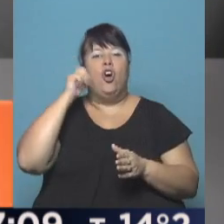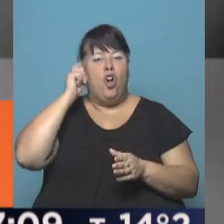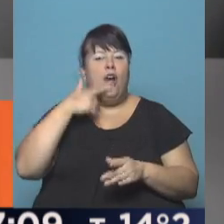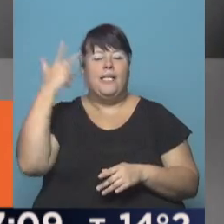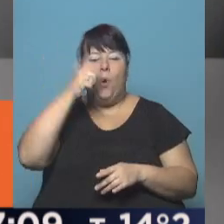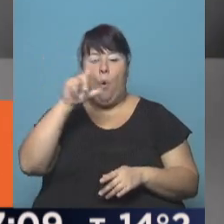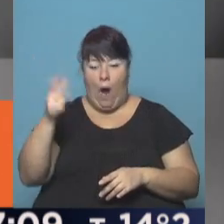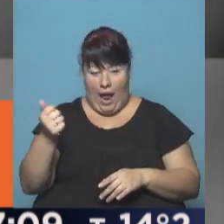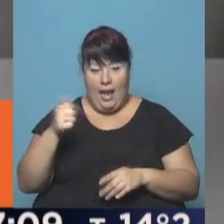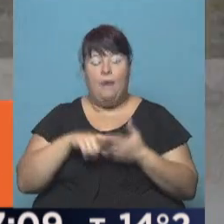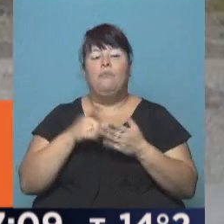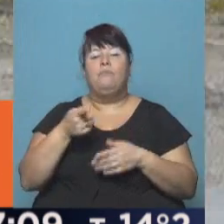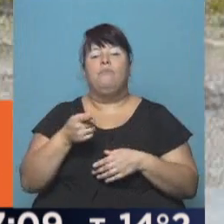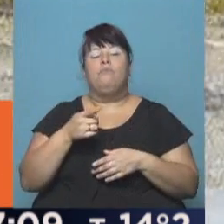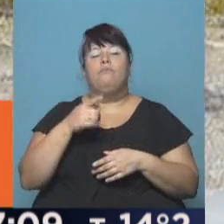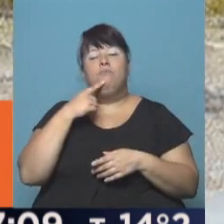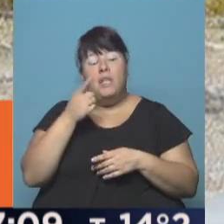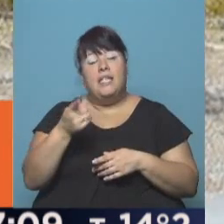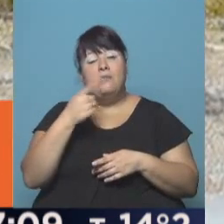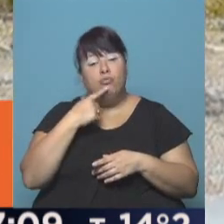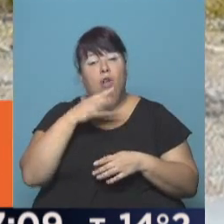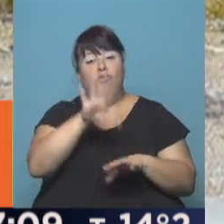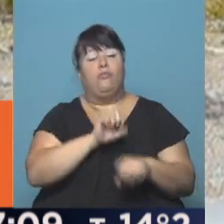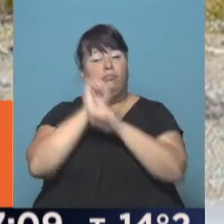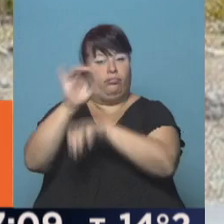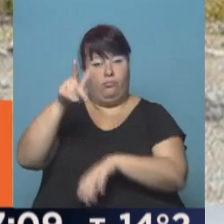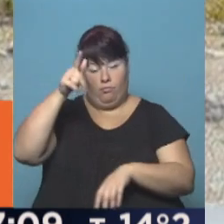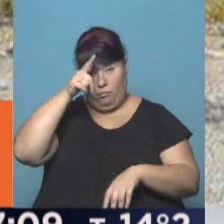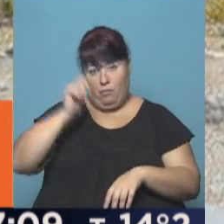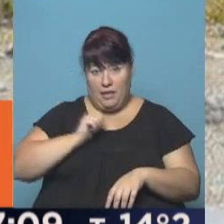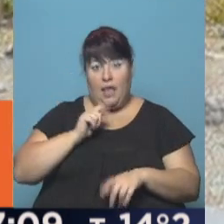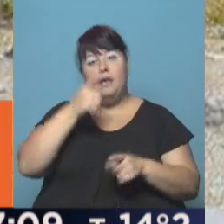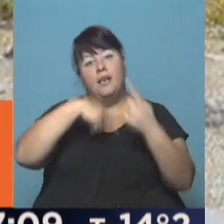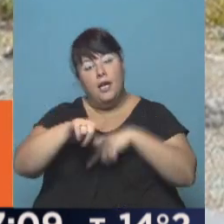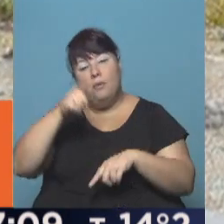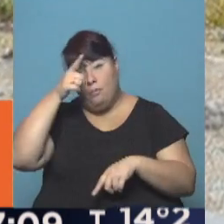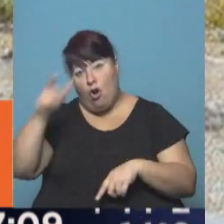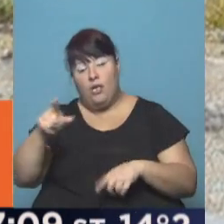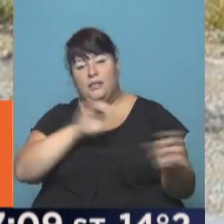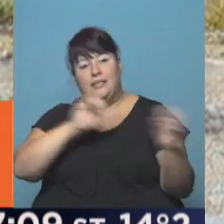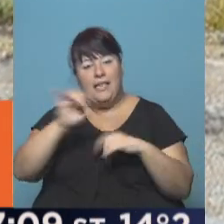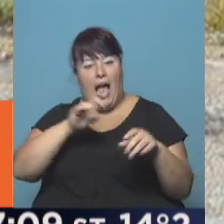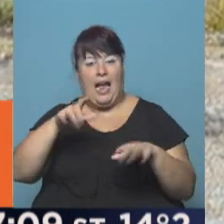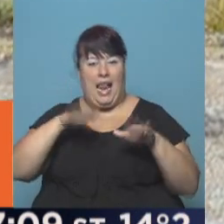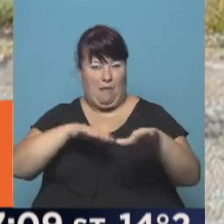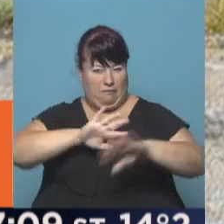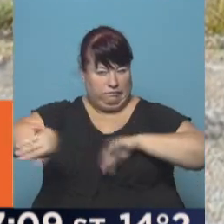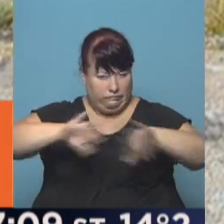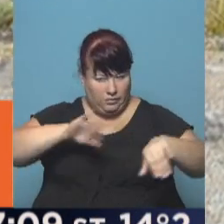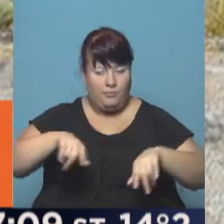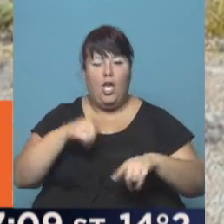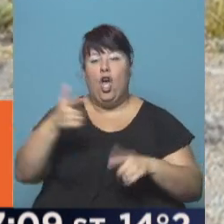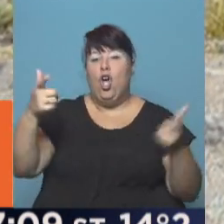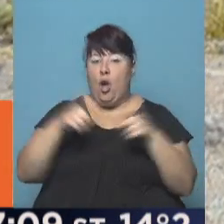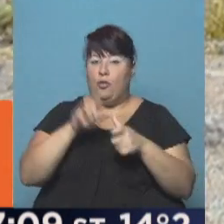en Cuyamena, al noroeste de Chubut, y agregan que el chico fue llevado por gendarmería mientras efectivos desalojaban la manifestación. La